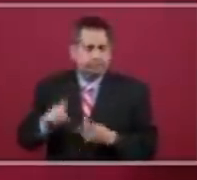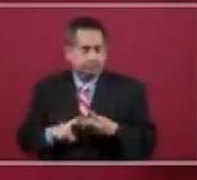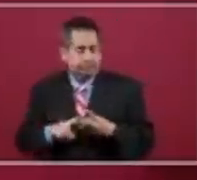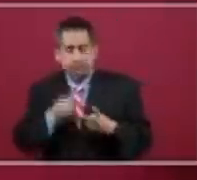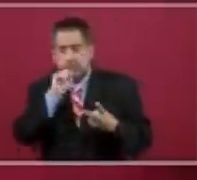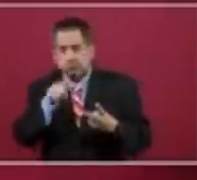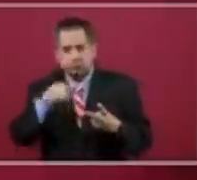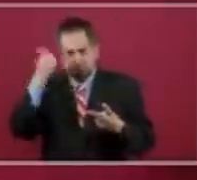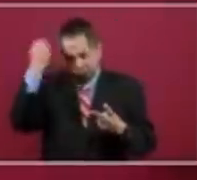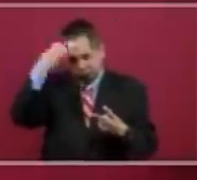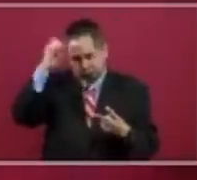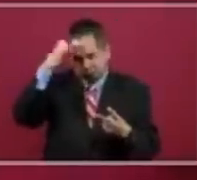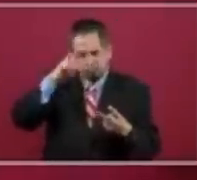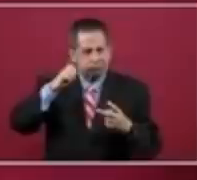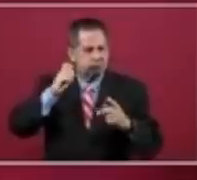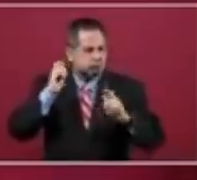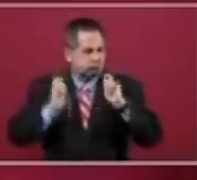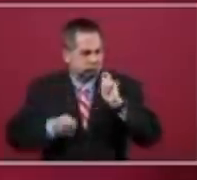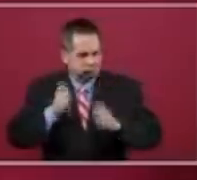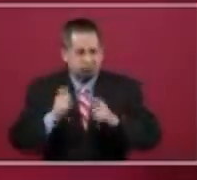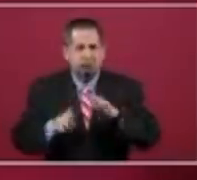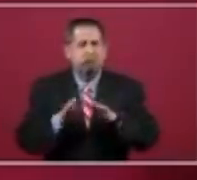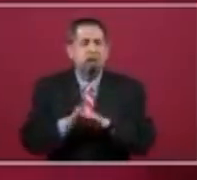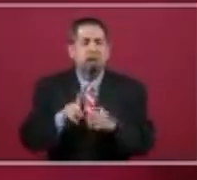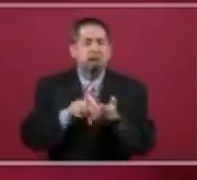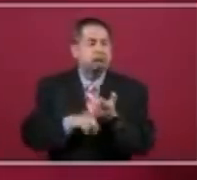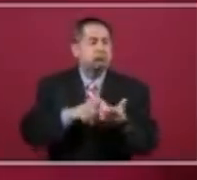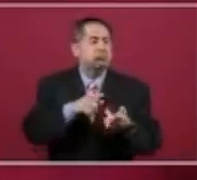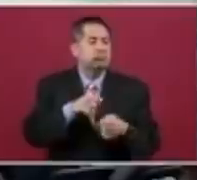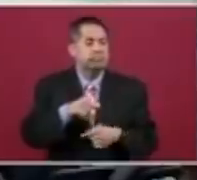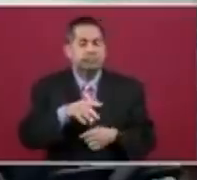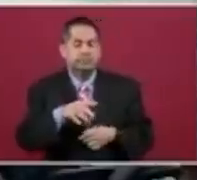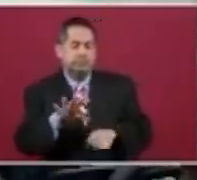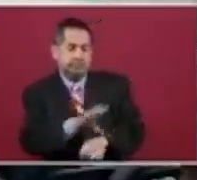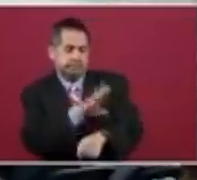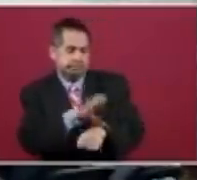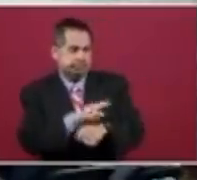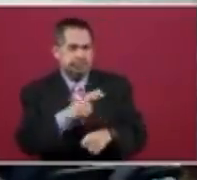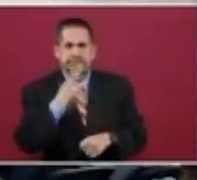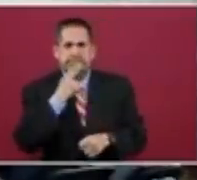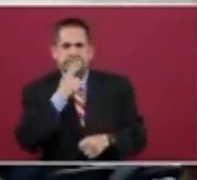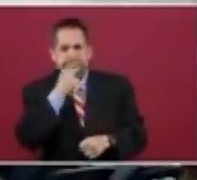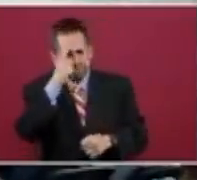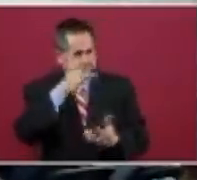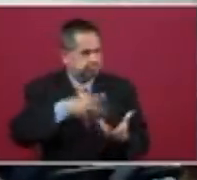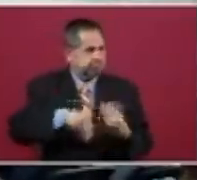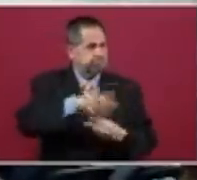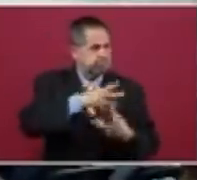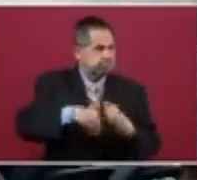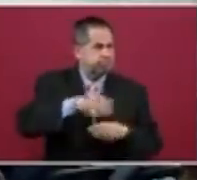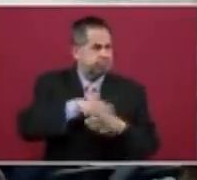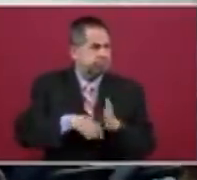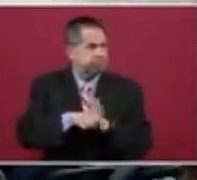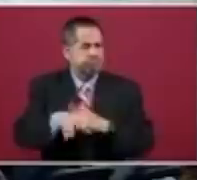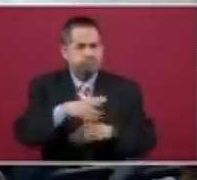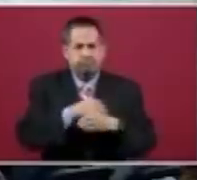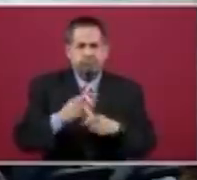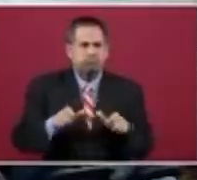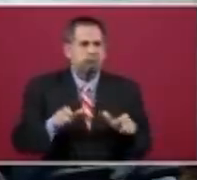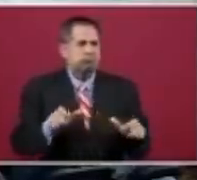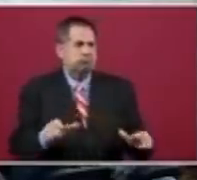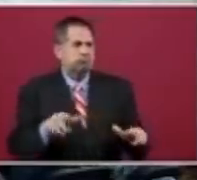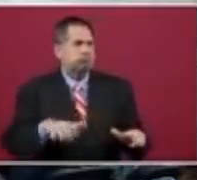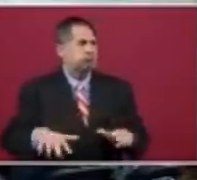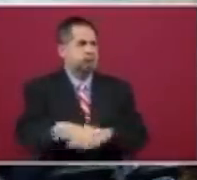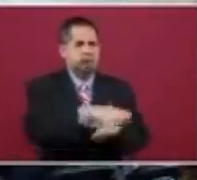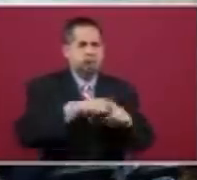un experto en temas de manejo sustentable de la energía y todos los aspectos que tienen que ver con control ambiental, señor